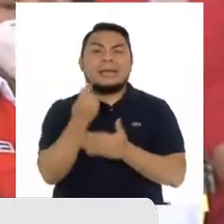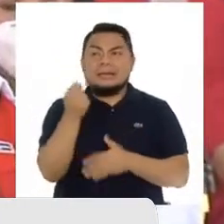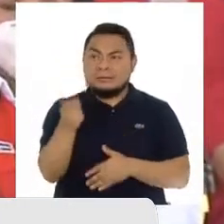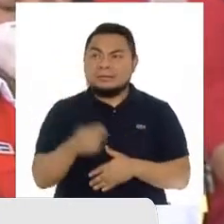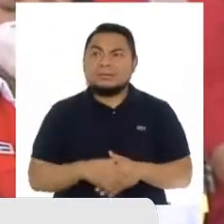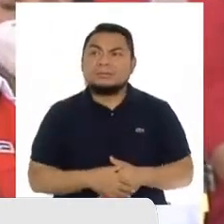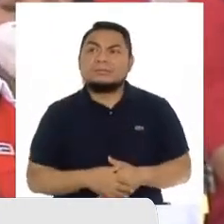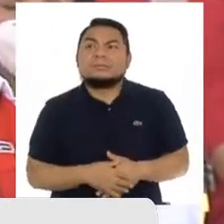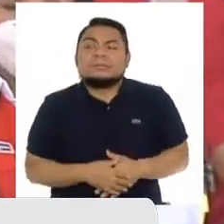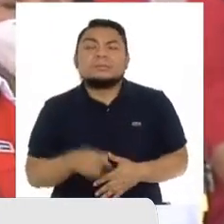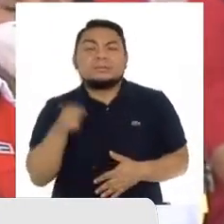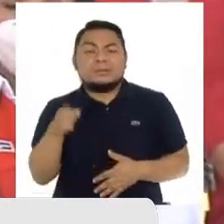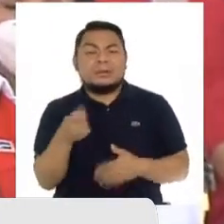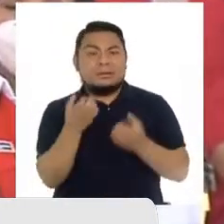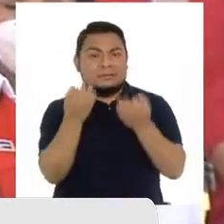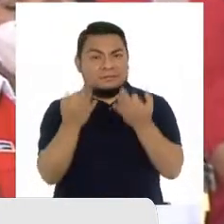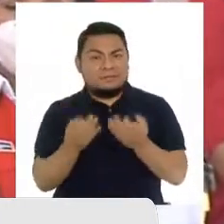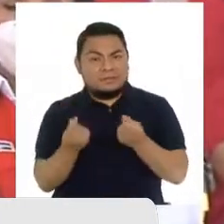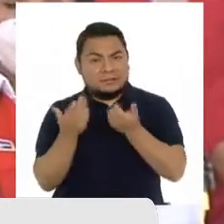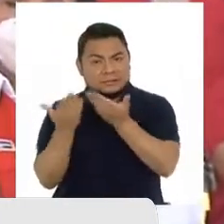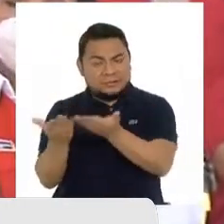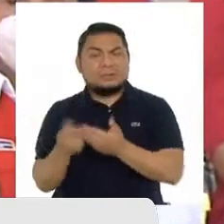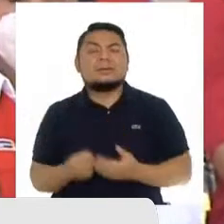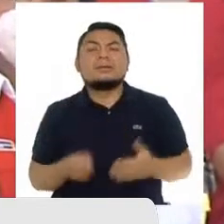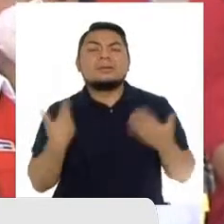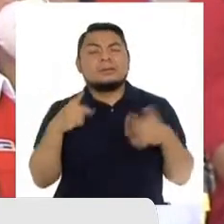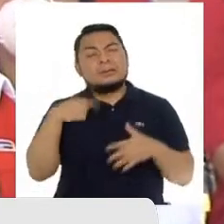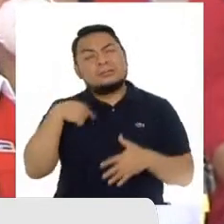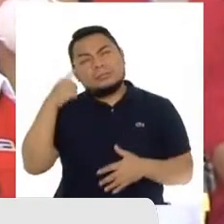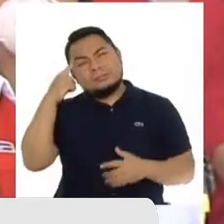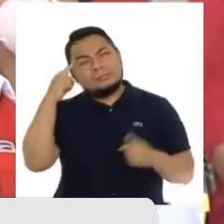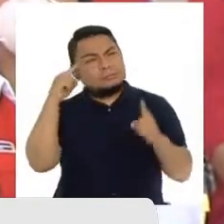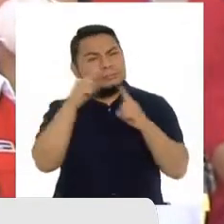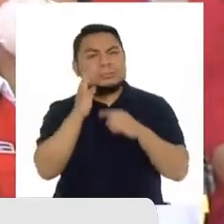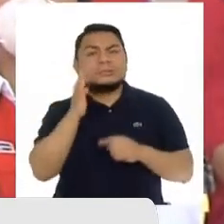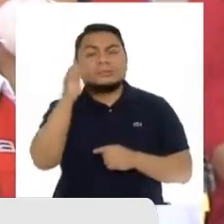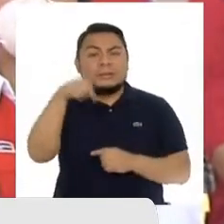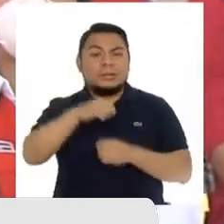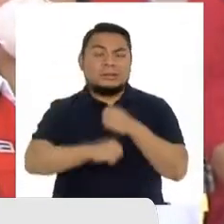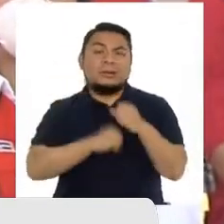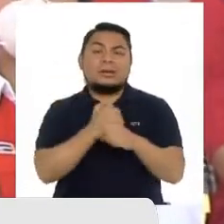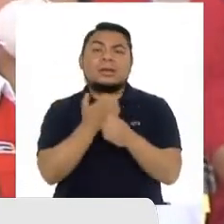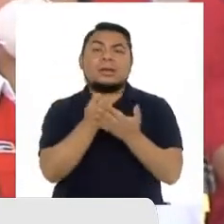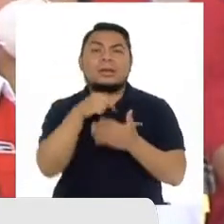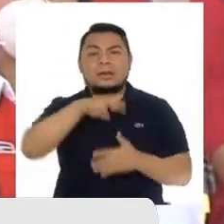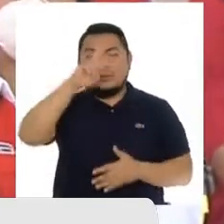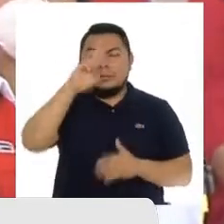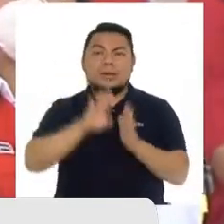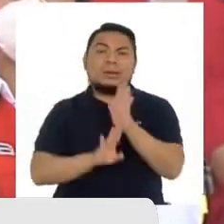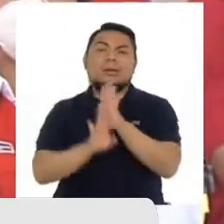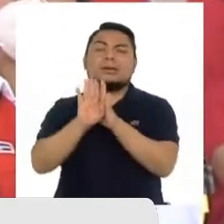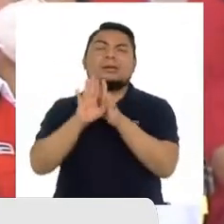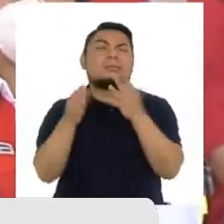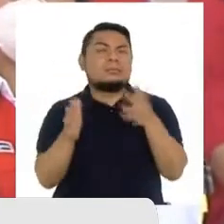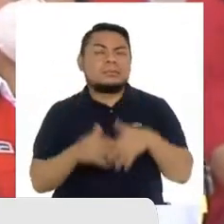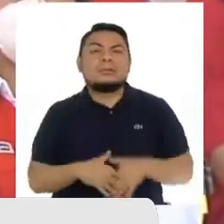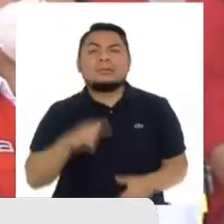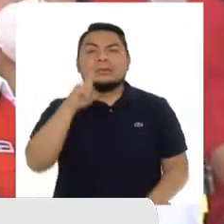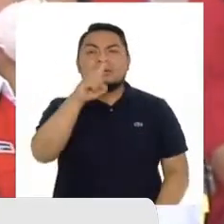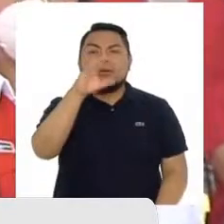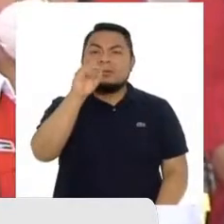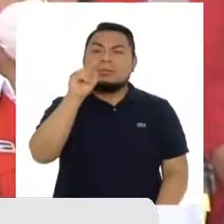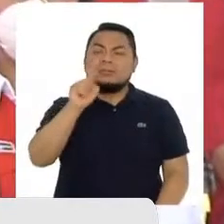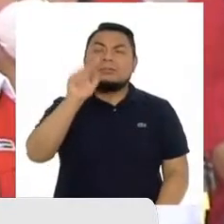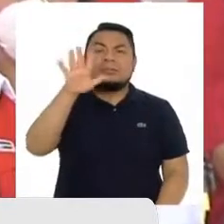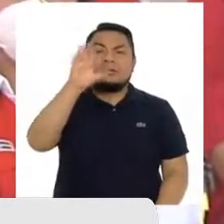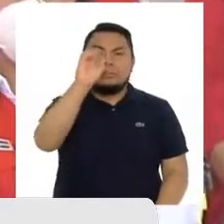y finanzas ha proyectado que este año la economía peruana crecerá al 10.5